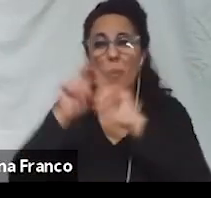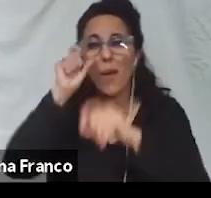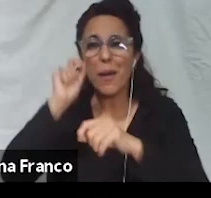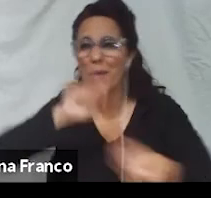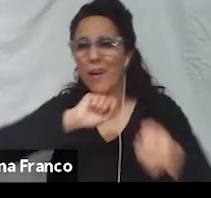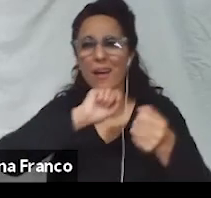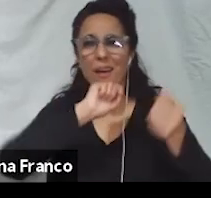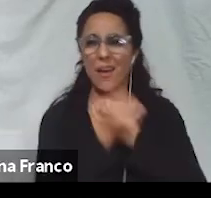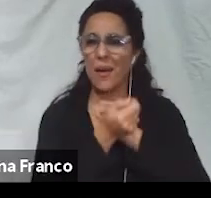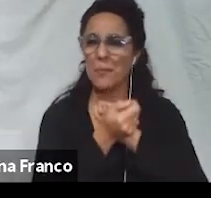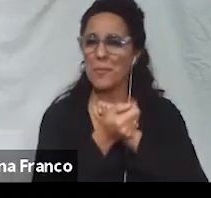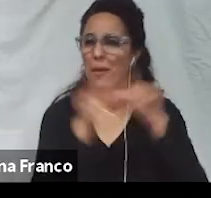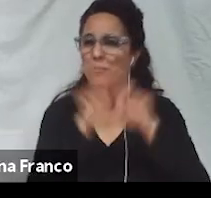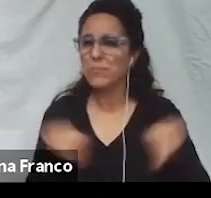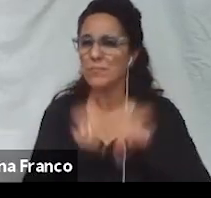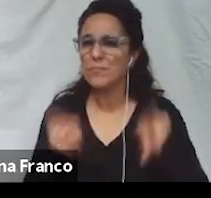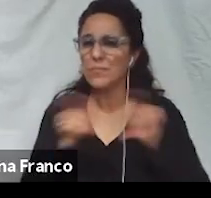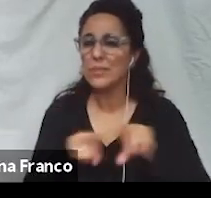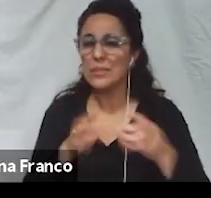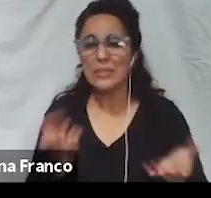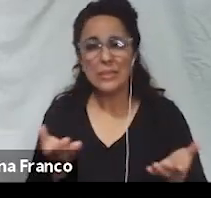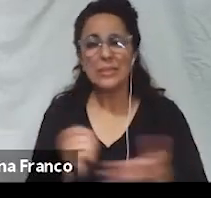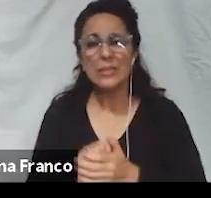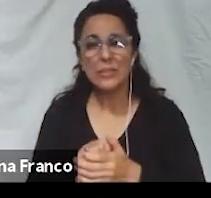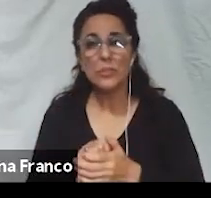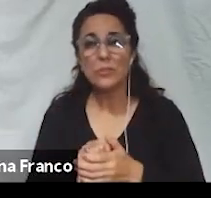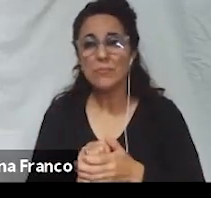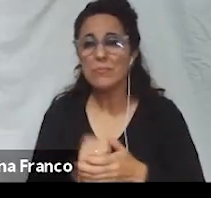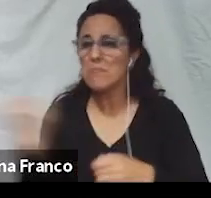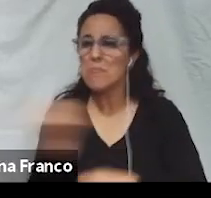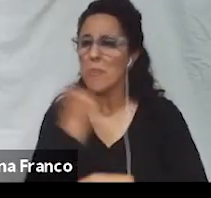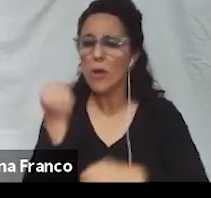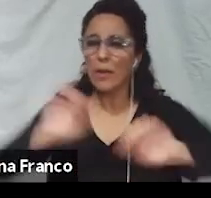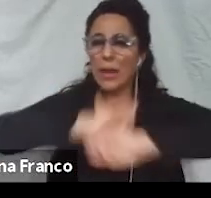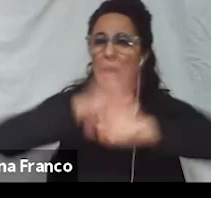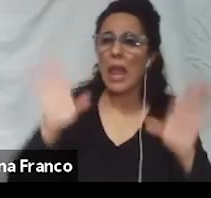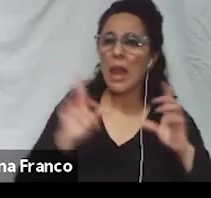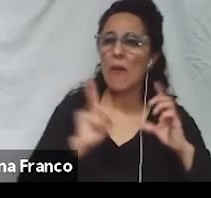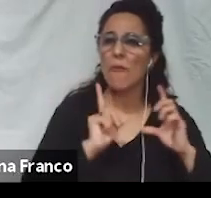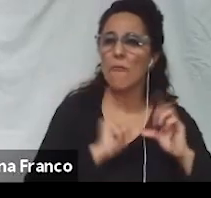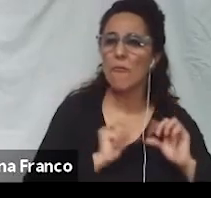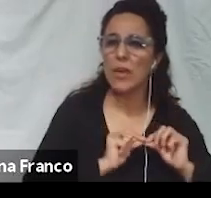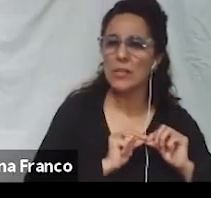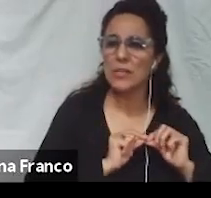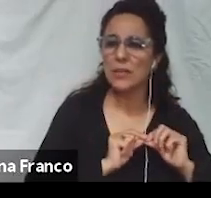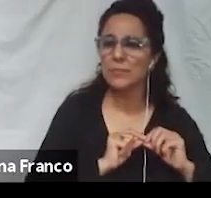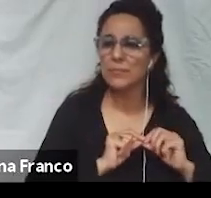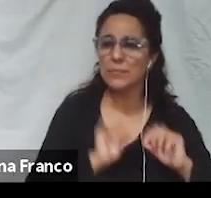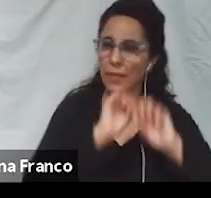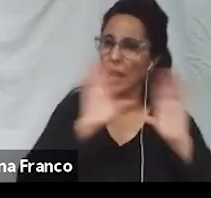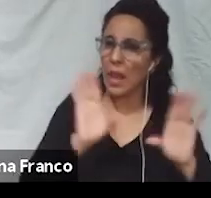páginas cambian constantemente. Entonces es súper importante que nosotros dejemos establecido bien, bien claro en qué